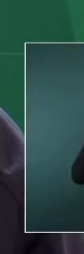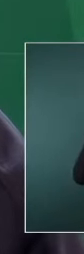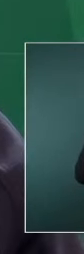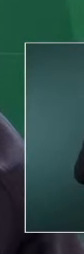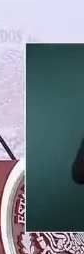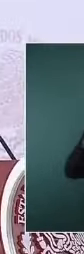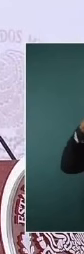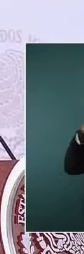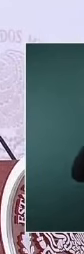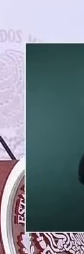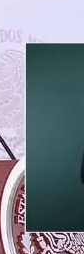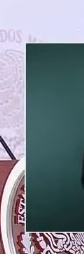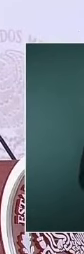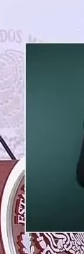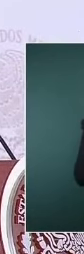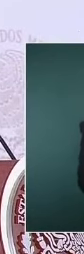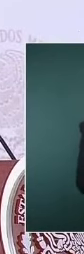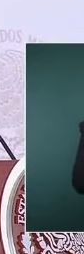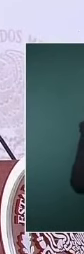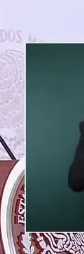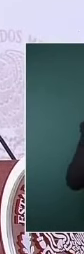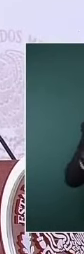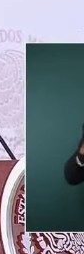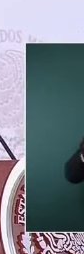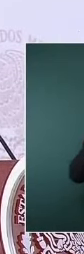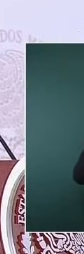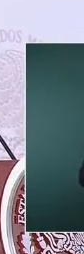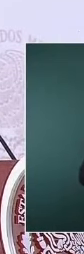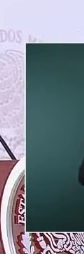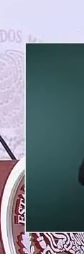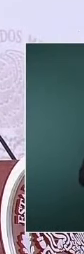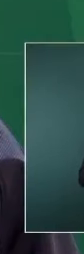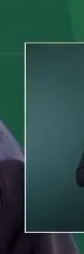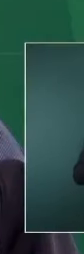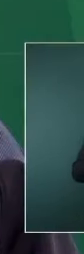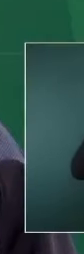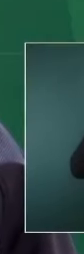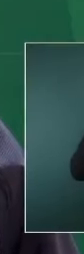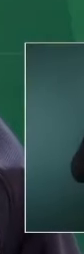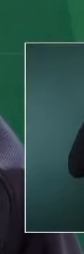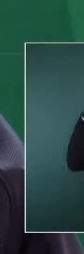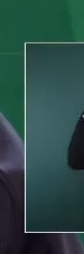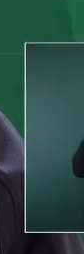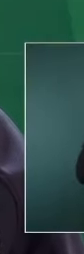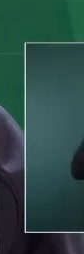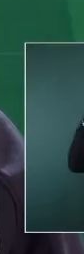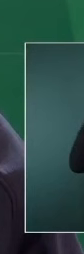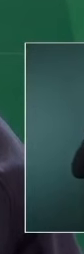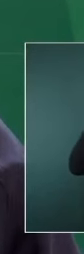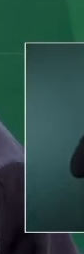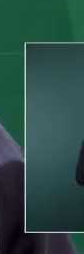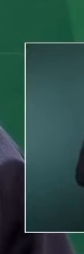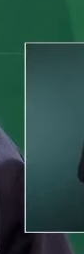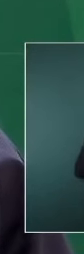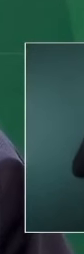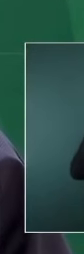Transparencia, que cuesta 1,000 millones de pesos mantenerlo.